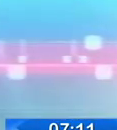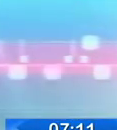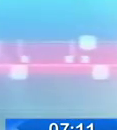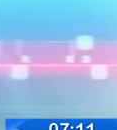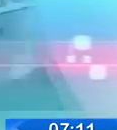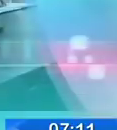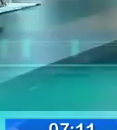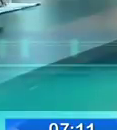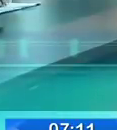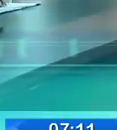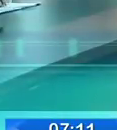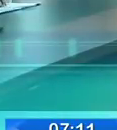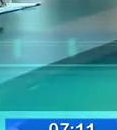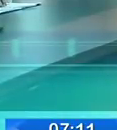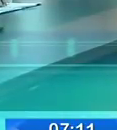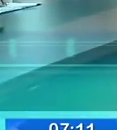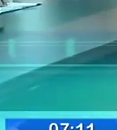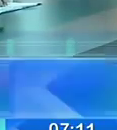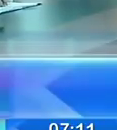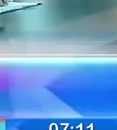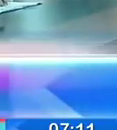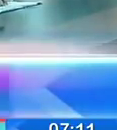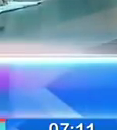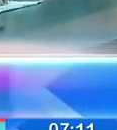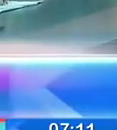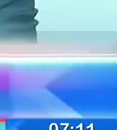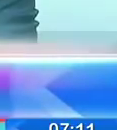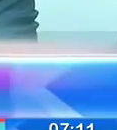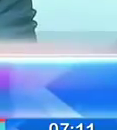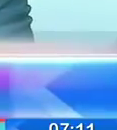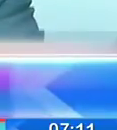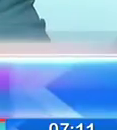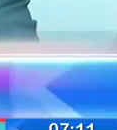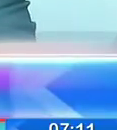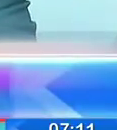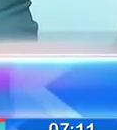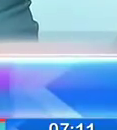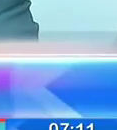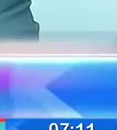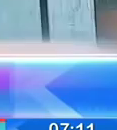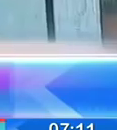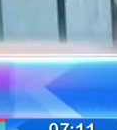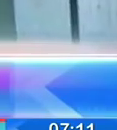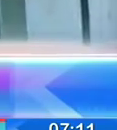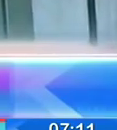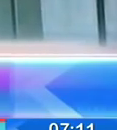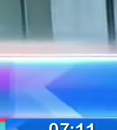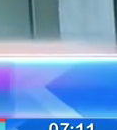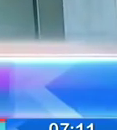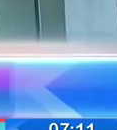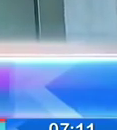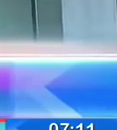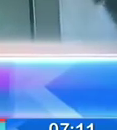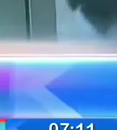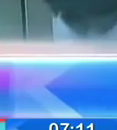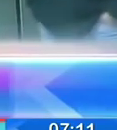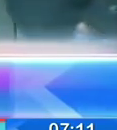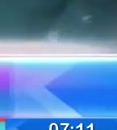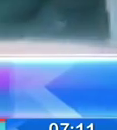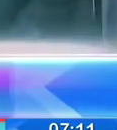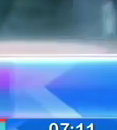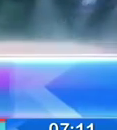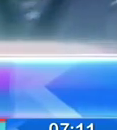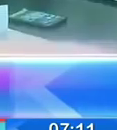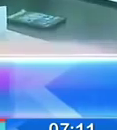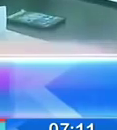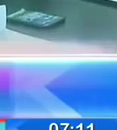Vamos a un corte comercial. Más adelante les contamos que el Frente Unitario de Trabajadores analiza suspender la marcha convocada para el 30